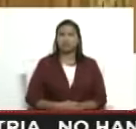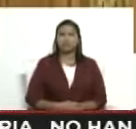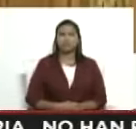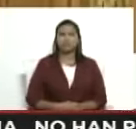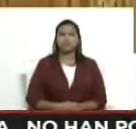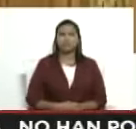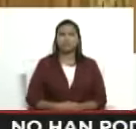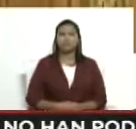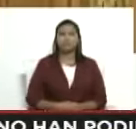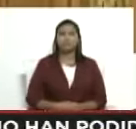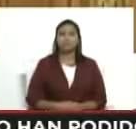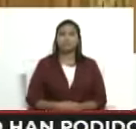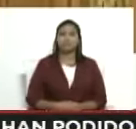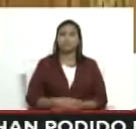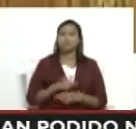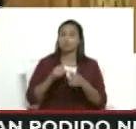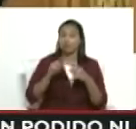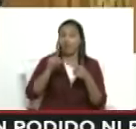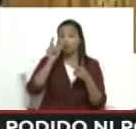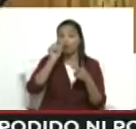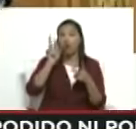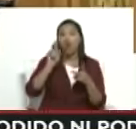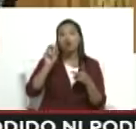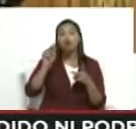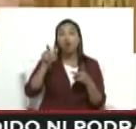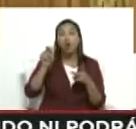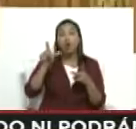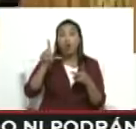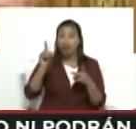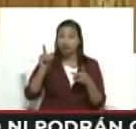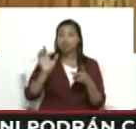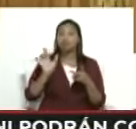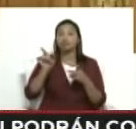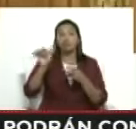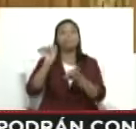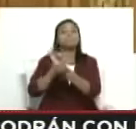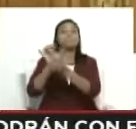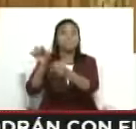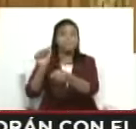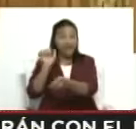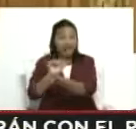Entonces hablé con Ronald y Ronald, bueno, allá lo metieron preso.